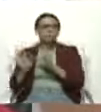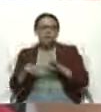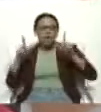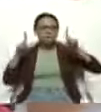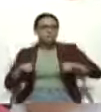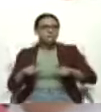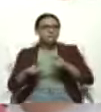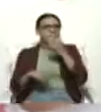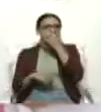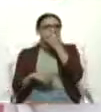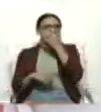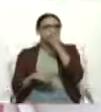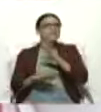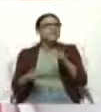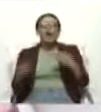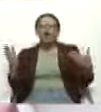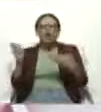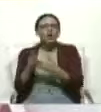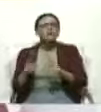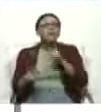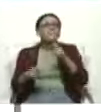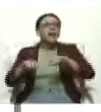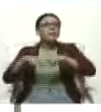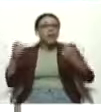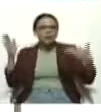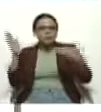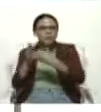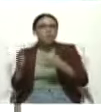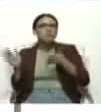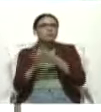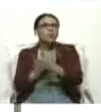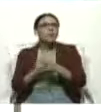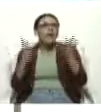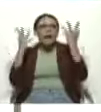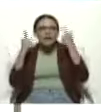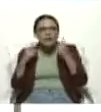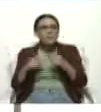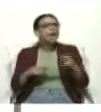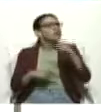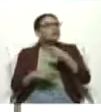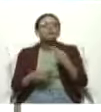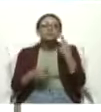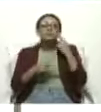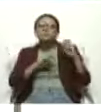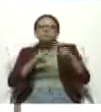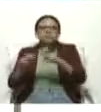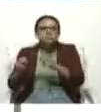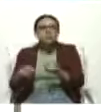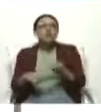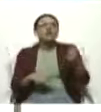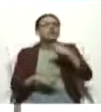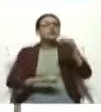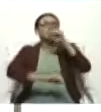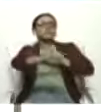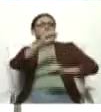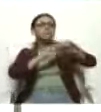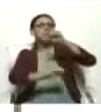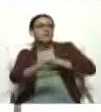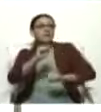institución en la lucha contra el maltrato animal, así como la creación del programa El Ministerio Público Defiende Tu